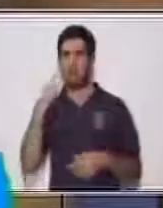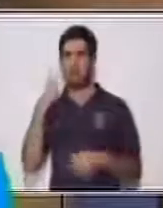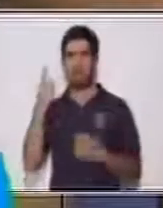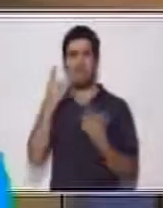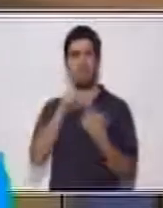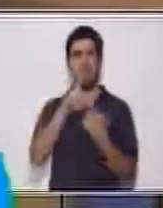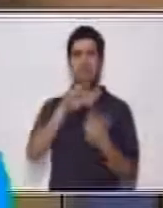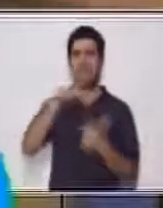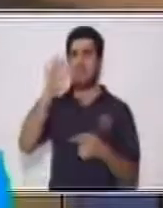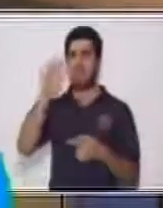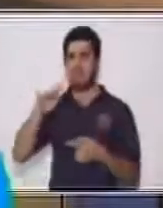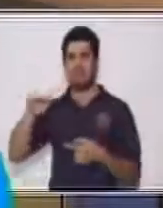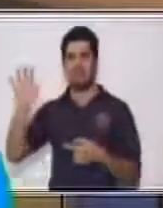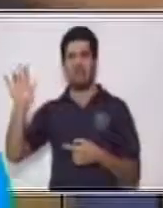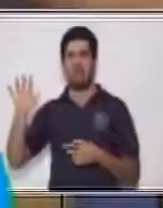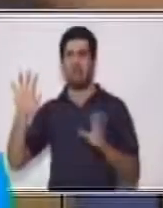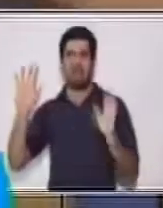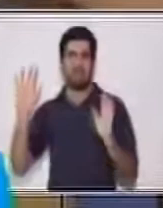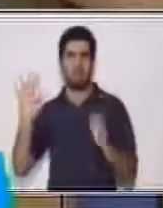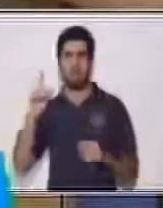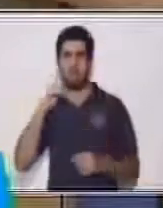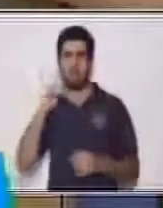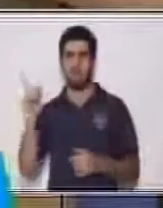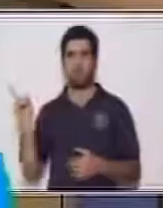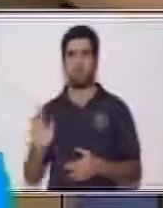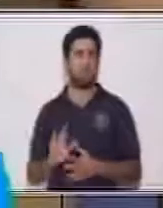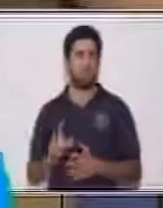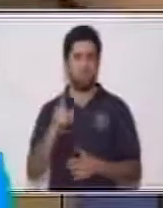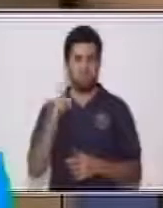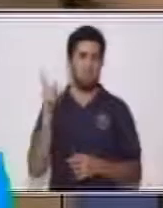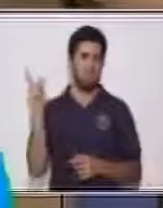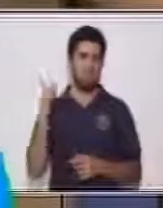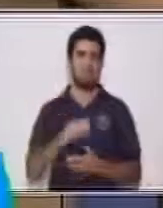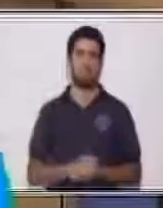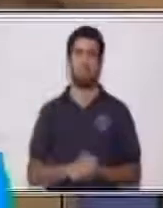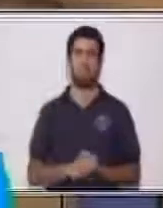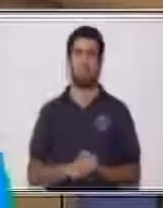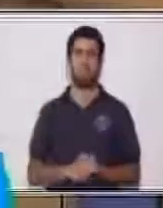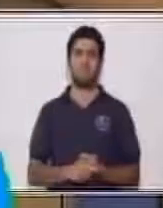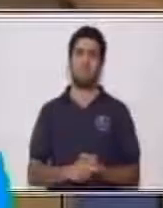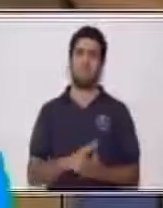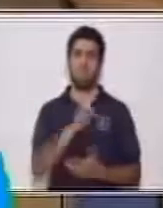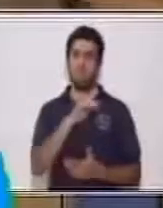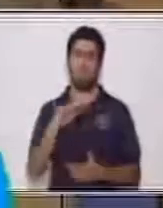letras. Está la CHAD 0X1N